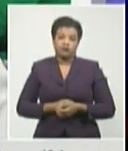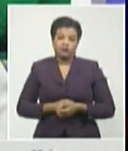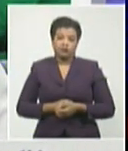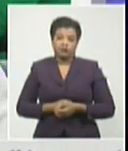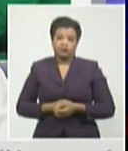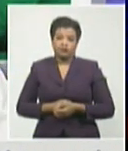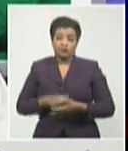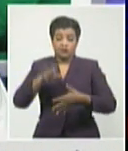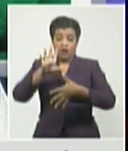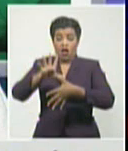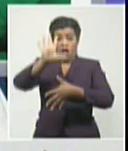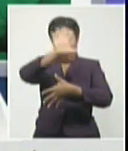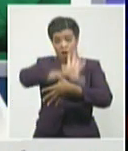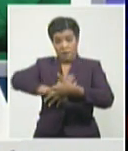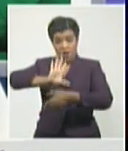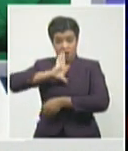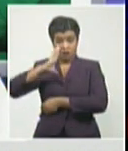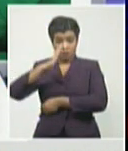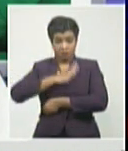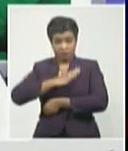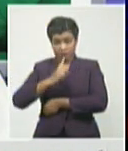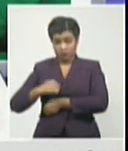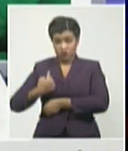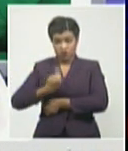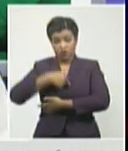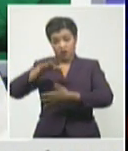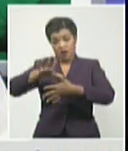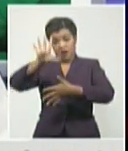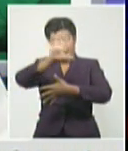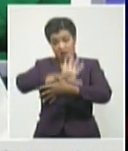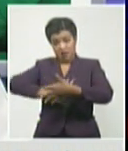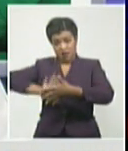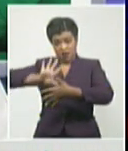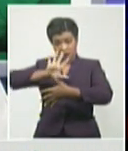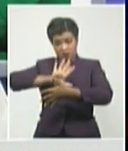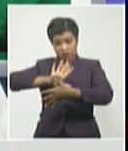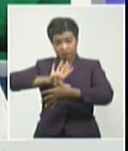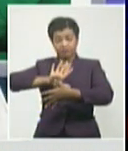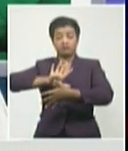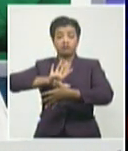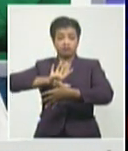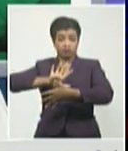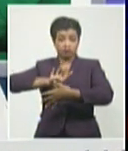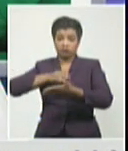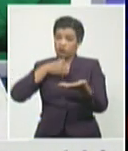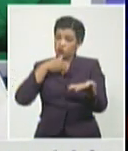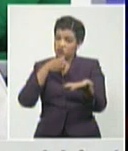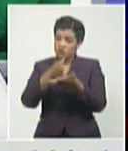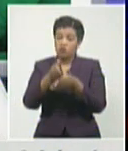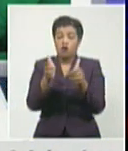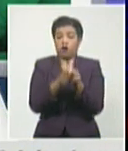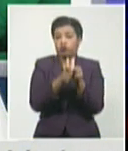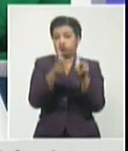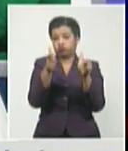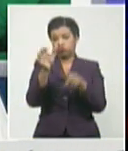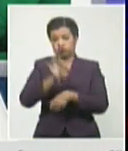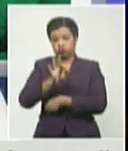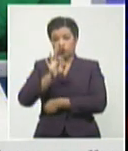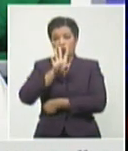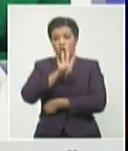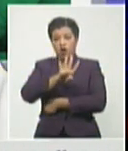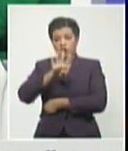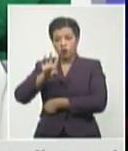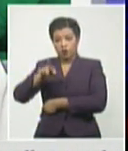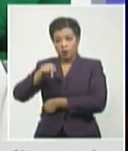la región de las américas que sigue aportando el mayor el 44 como